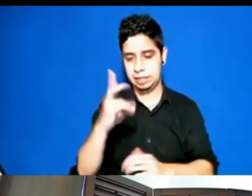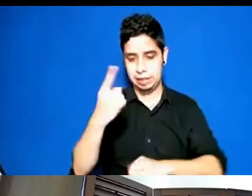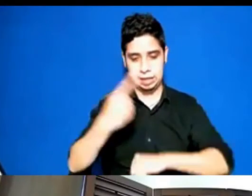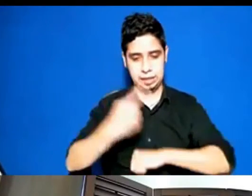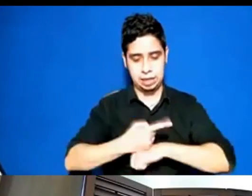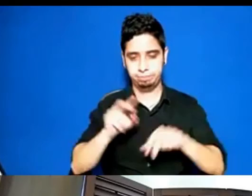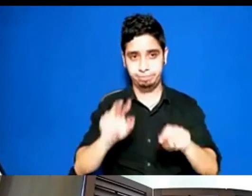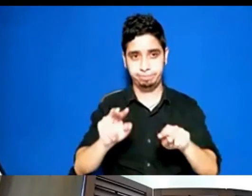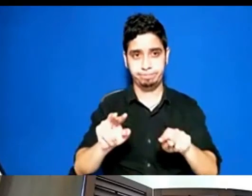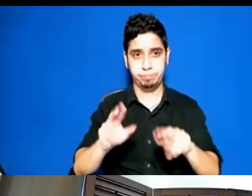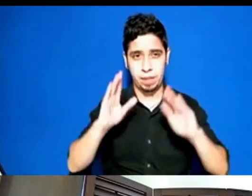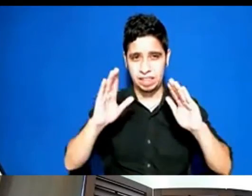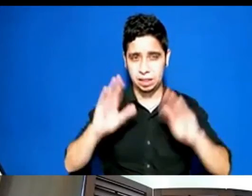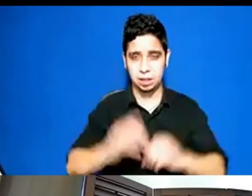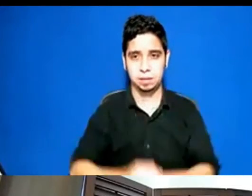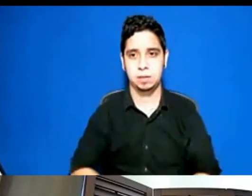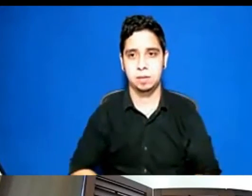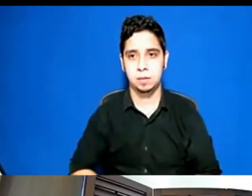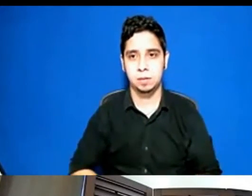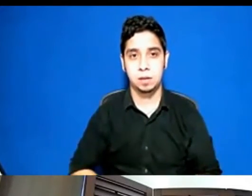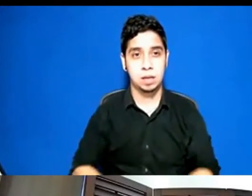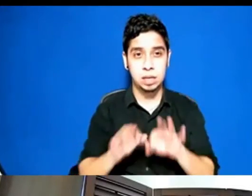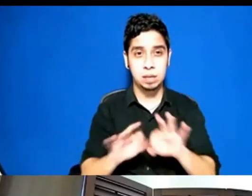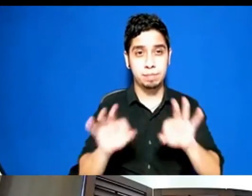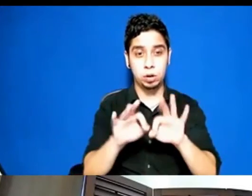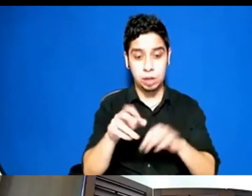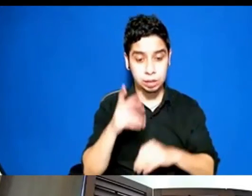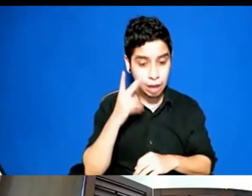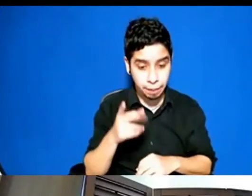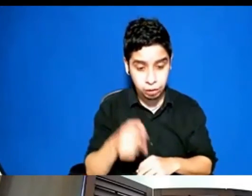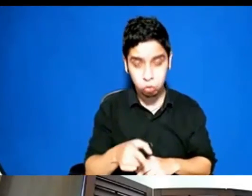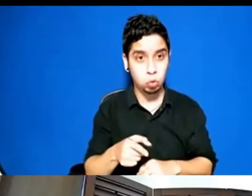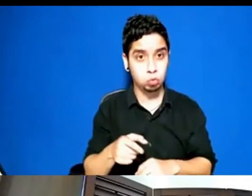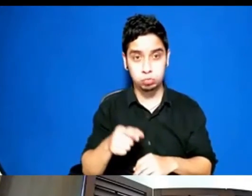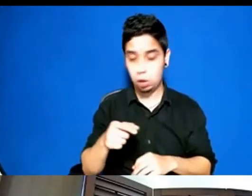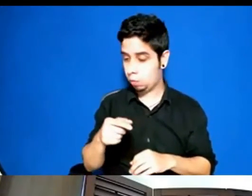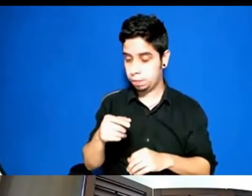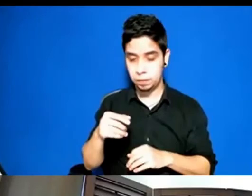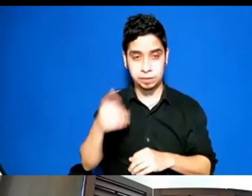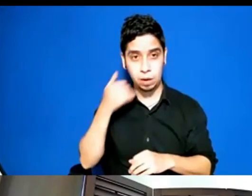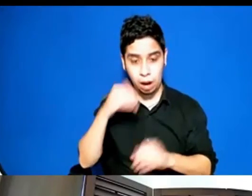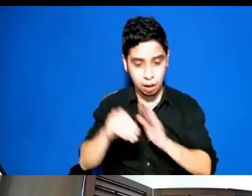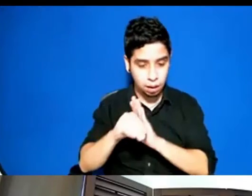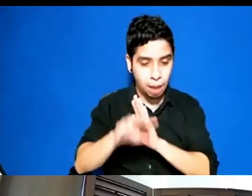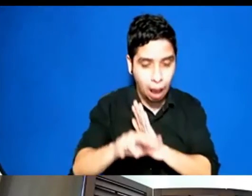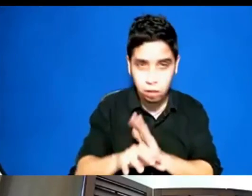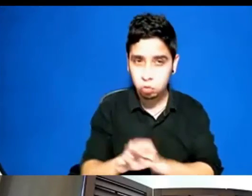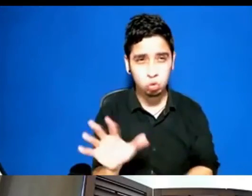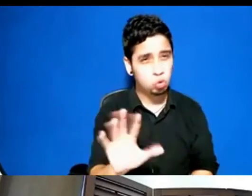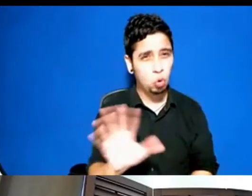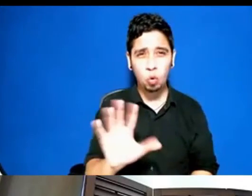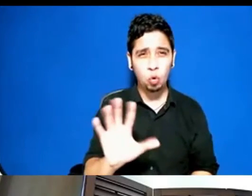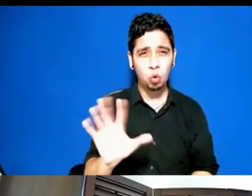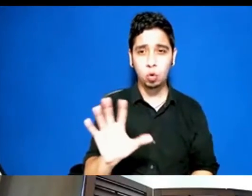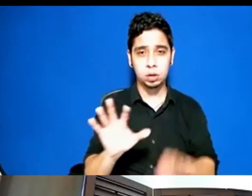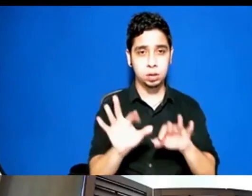Y no alumbrarlas para nada. Porque si te topas con una que está saliendo del mar, manténla a